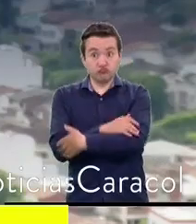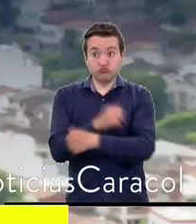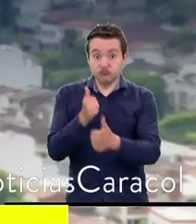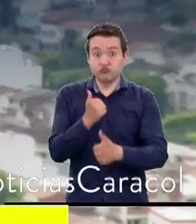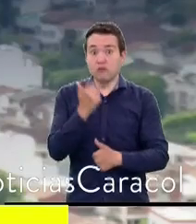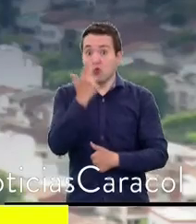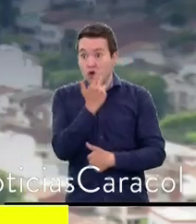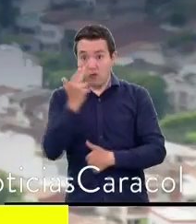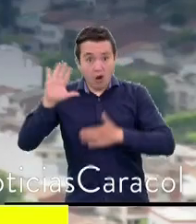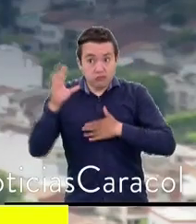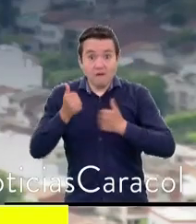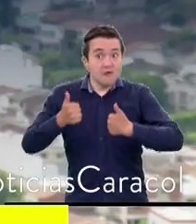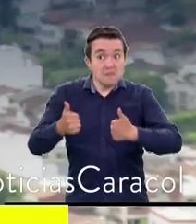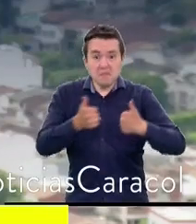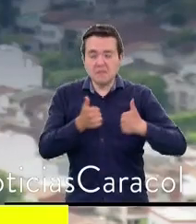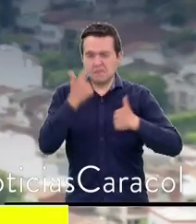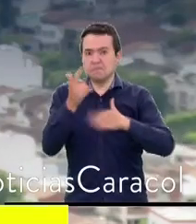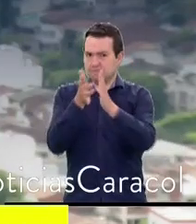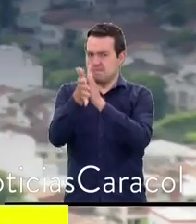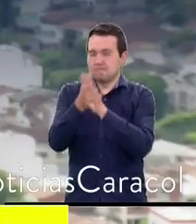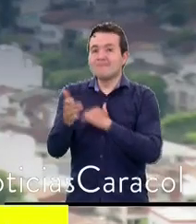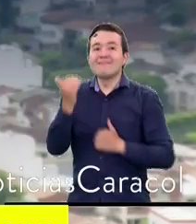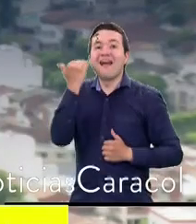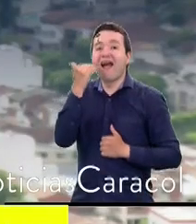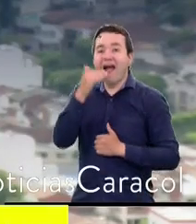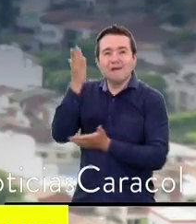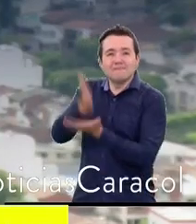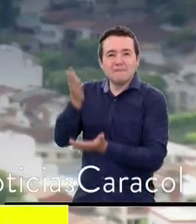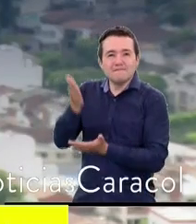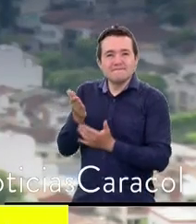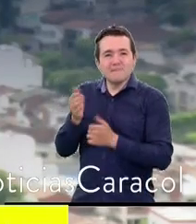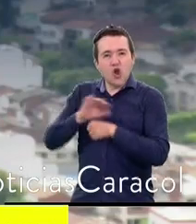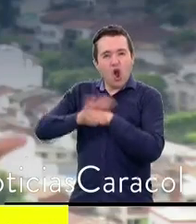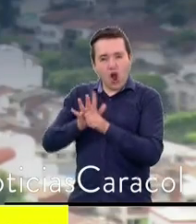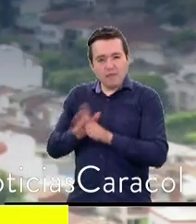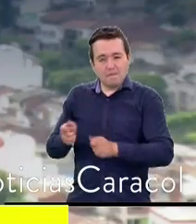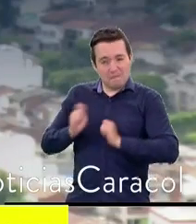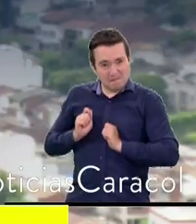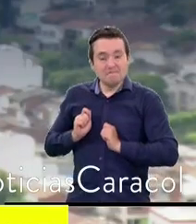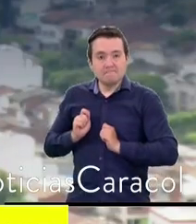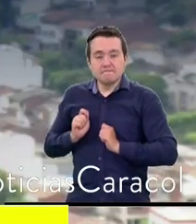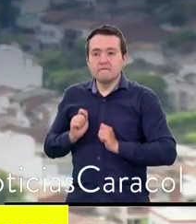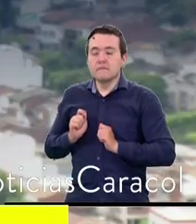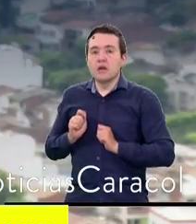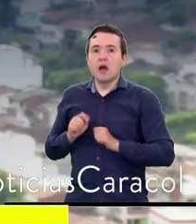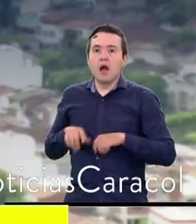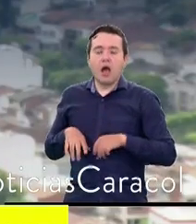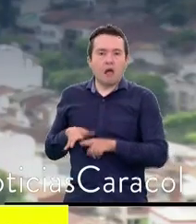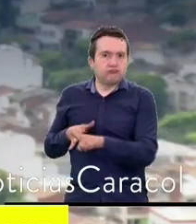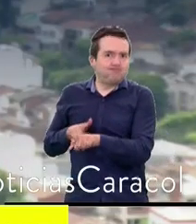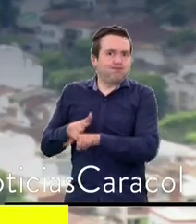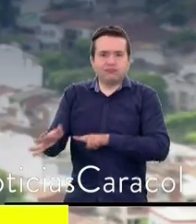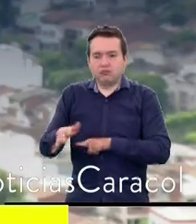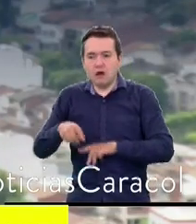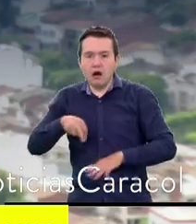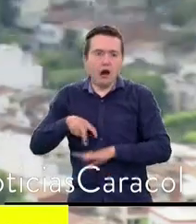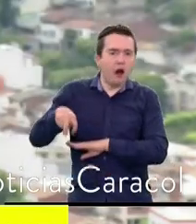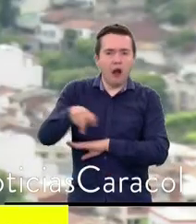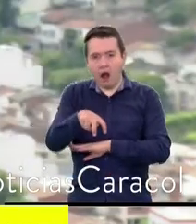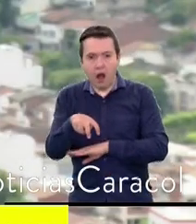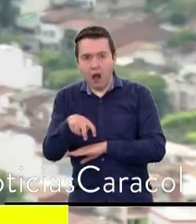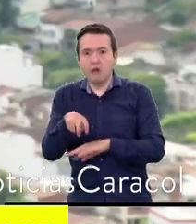quiero mostrar la historia de una caleña que padeció COVID-19 y que se vio afectada gravemente en su movilidad. Por eso ella quiere compartir su